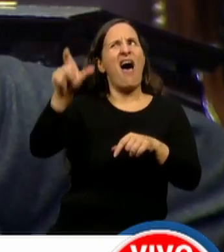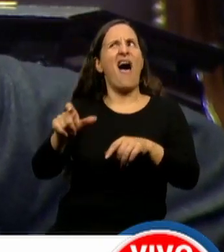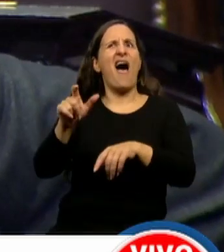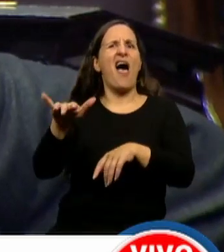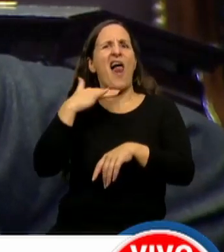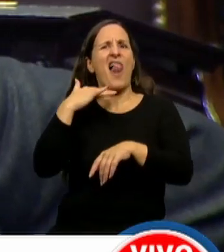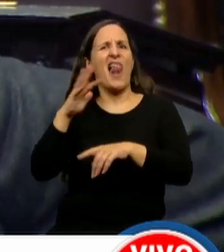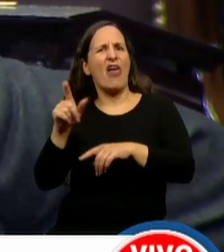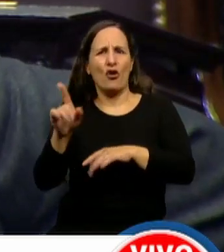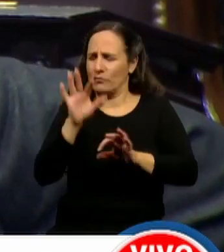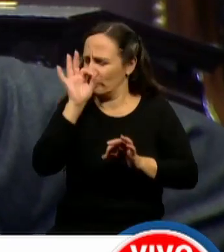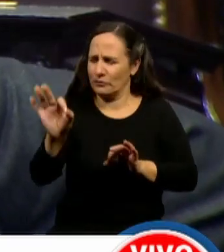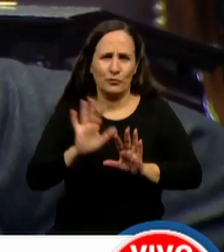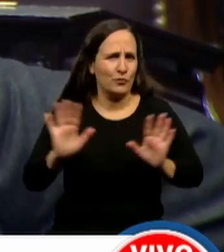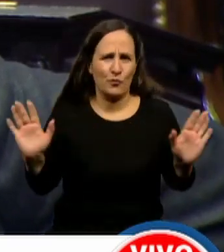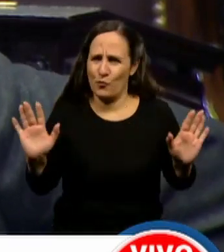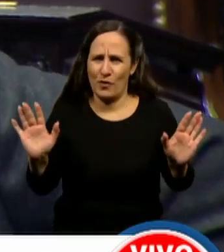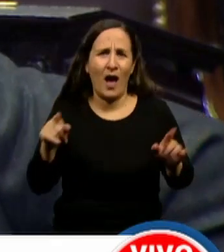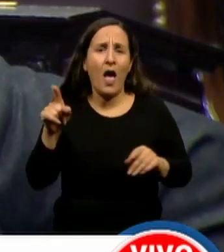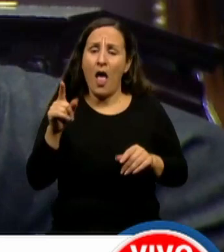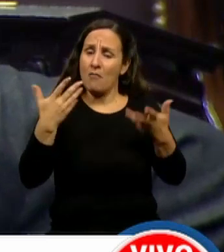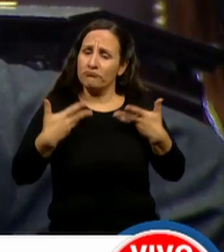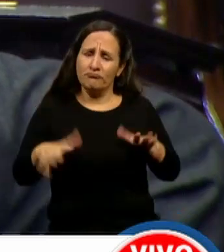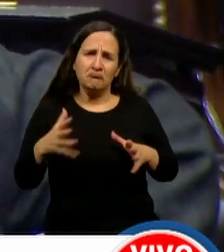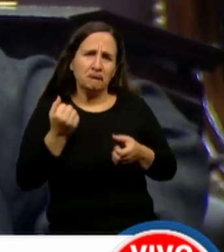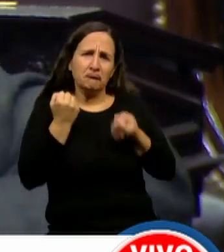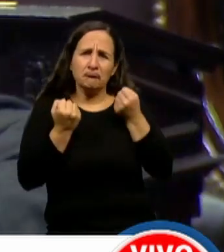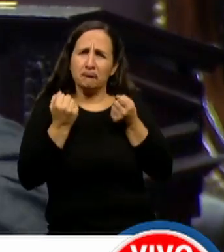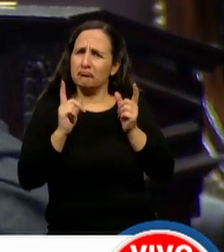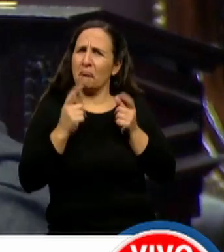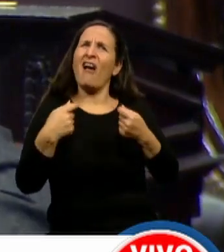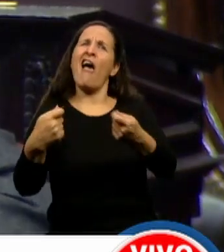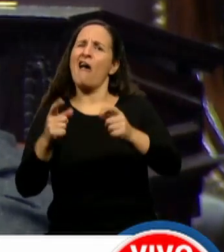ladrón. Su austeridad personal nunca fue motivo de disputa.